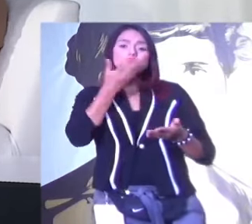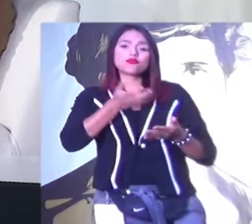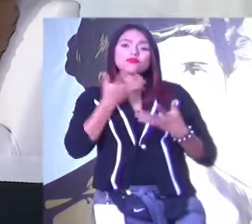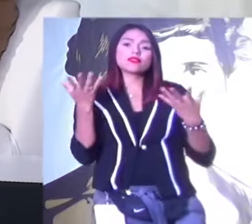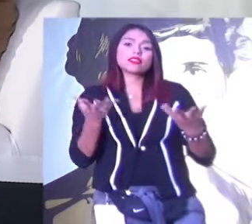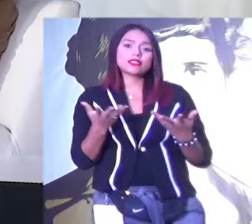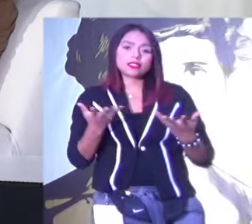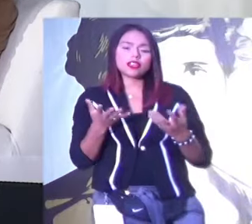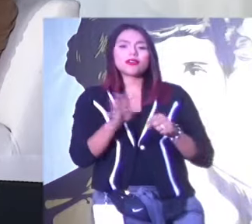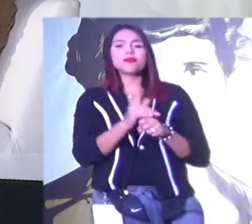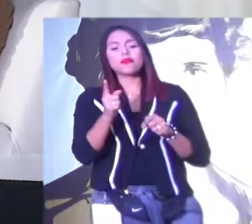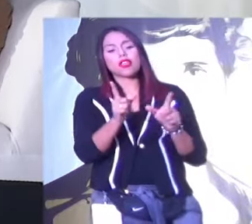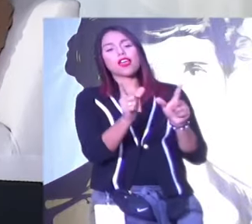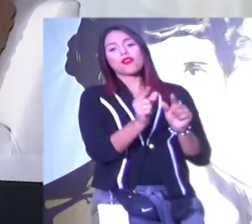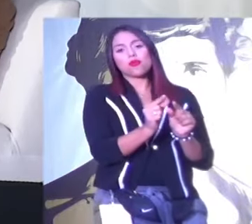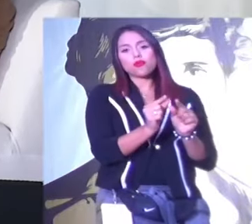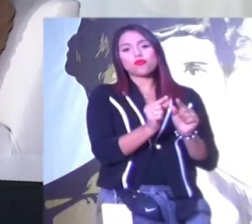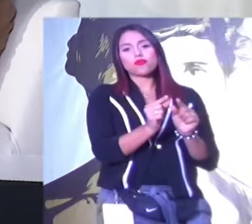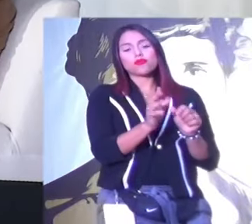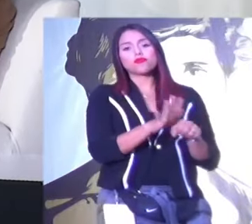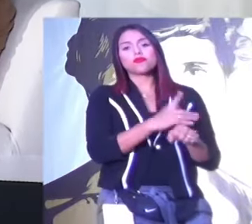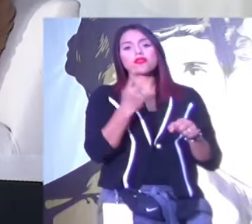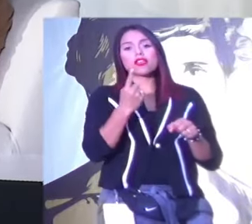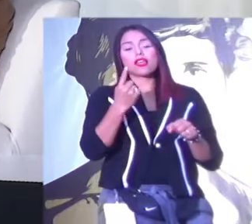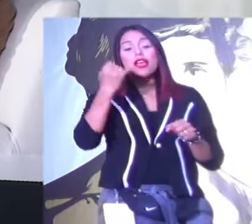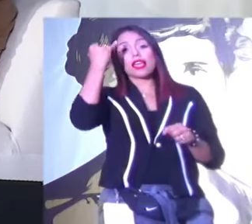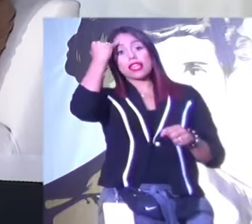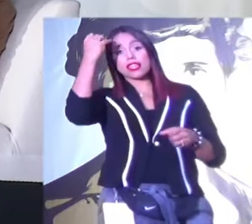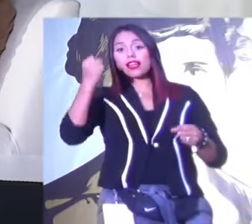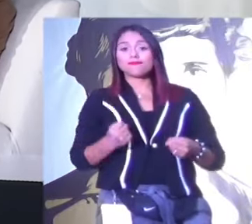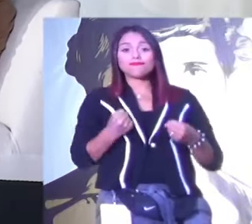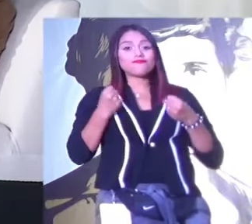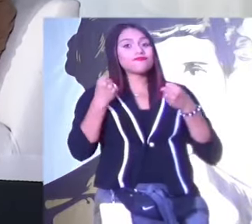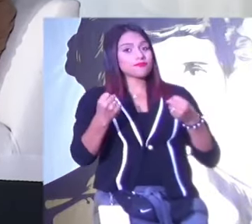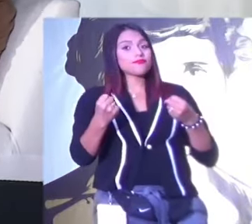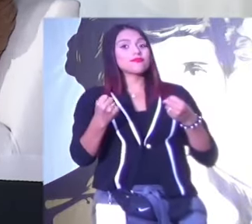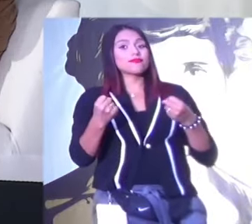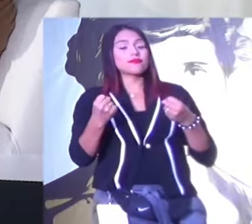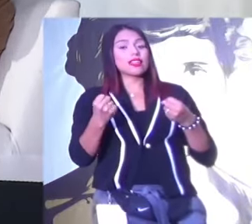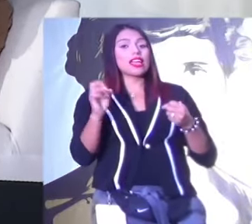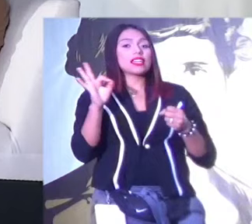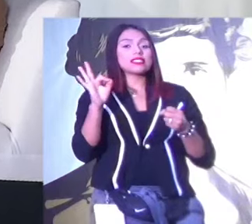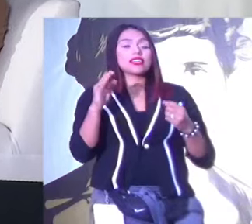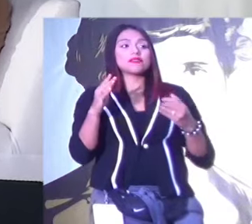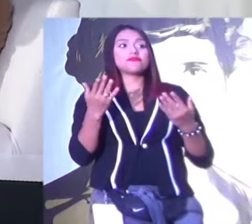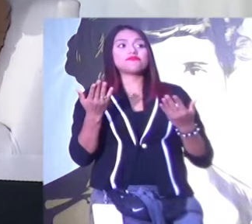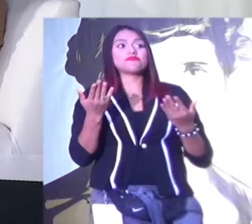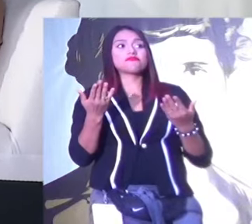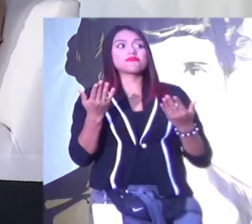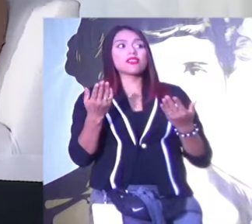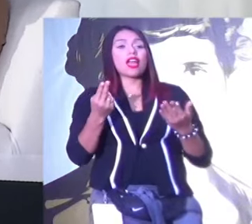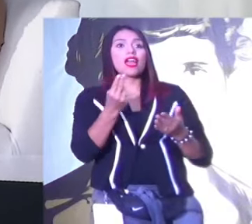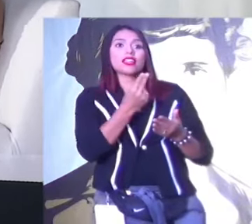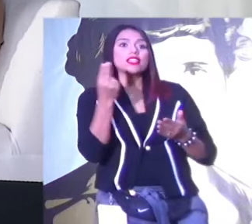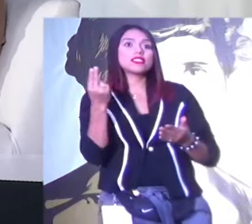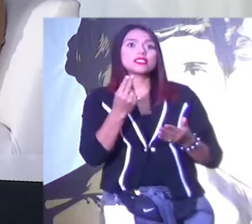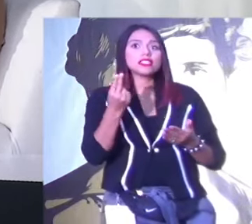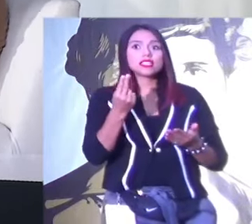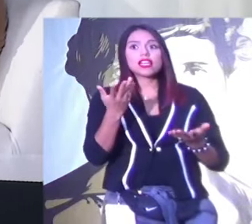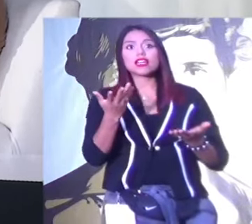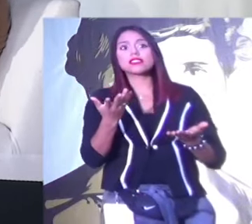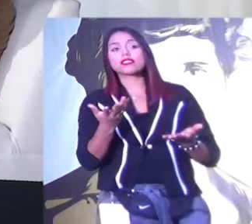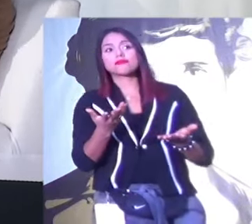ser formatos breves, porque suelen tener ideas muy fuertes, muy contundentes, que no necesitas una inversión, digamos,